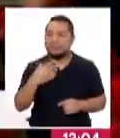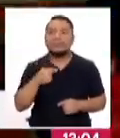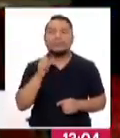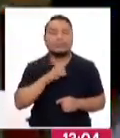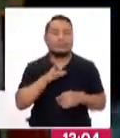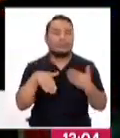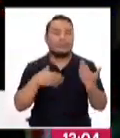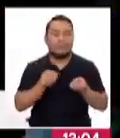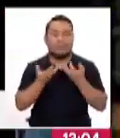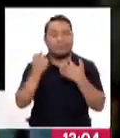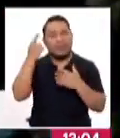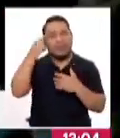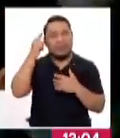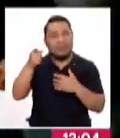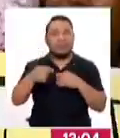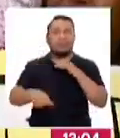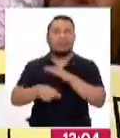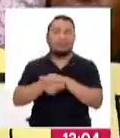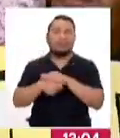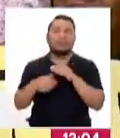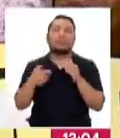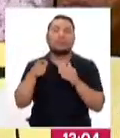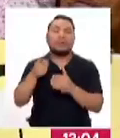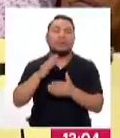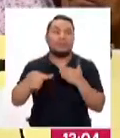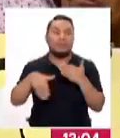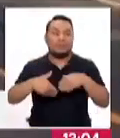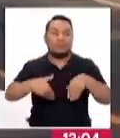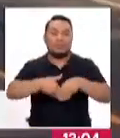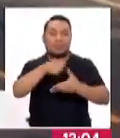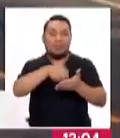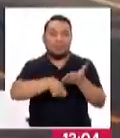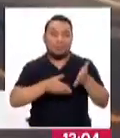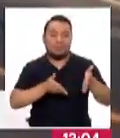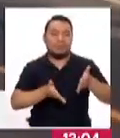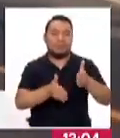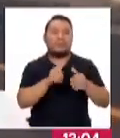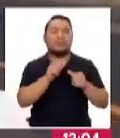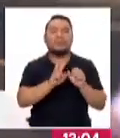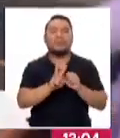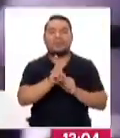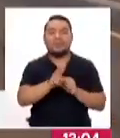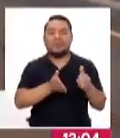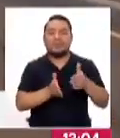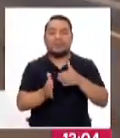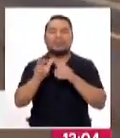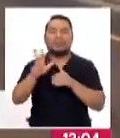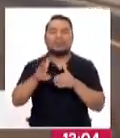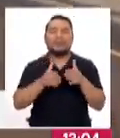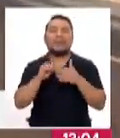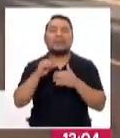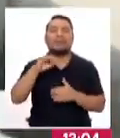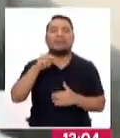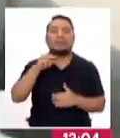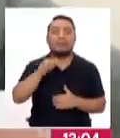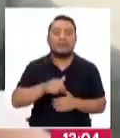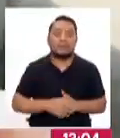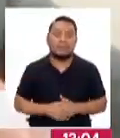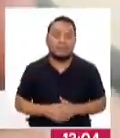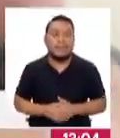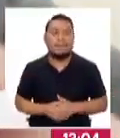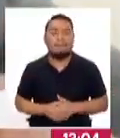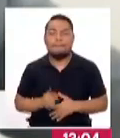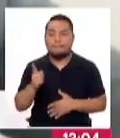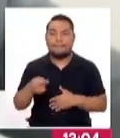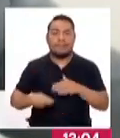permitieron exponer la ruta de los sobornos a cambio de la concesión de los tramos y 3 de la carretera interoceánica el